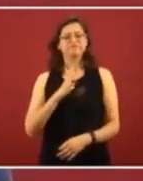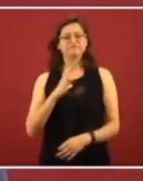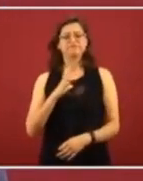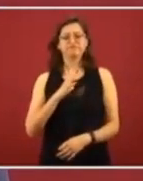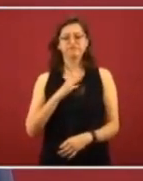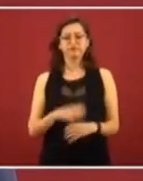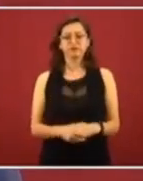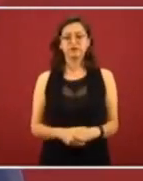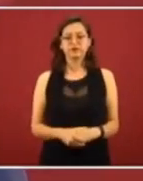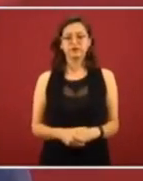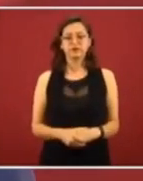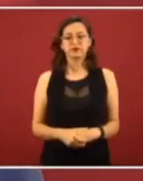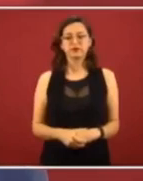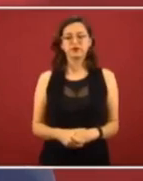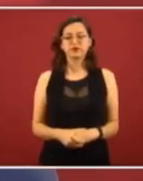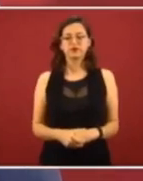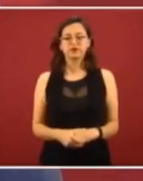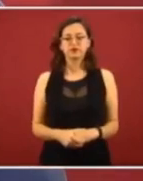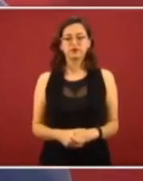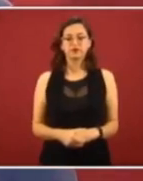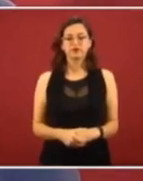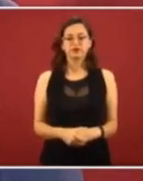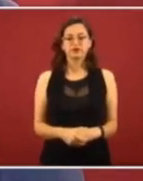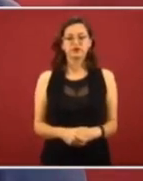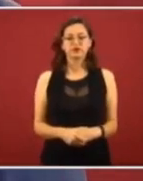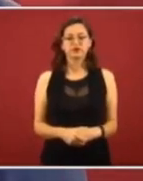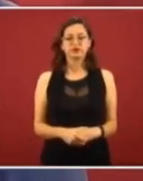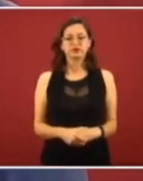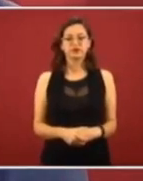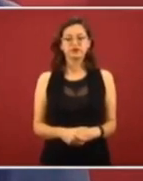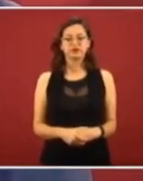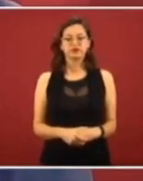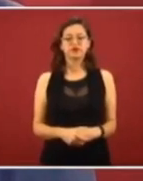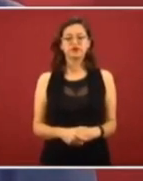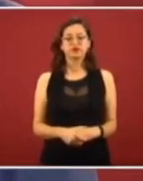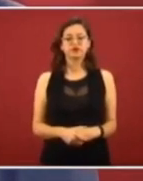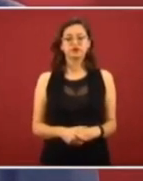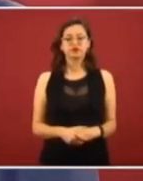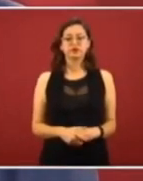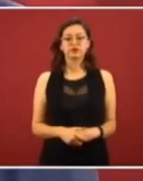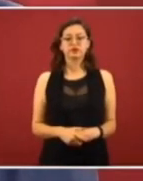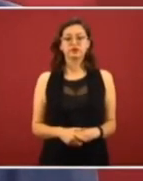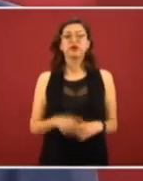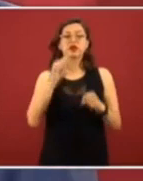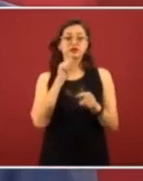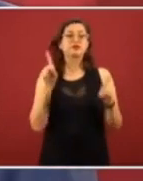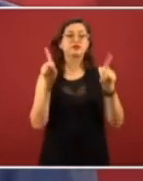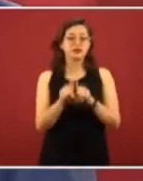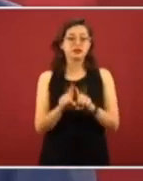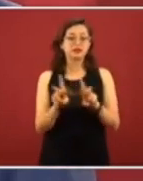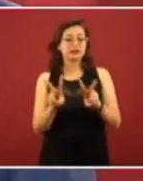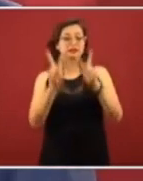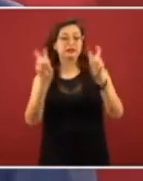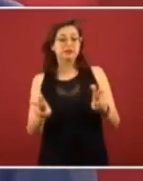También hablé de que en el proceso de recuperación económica